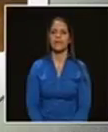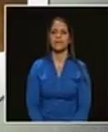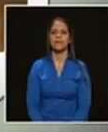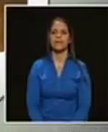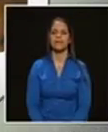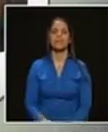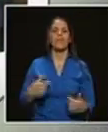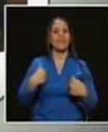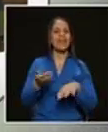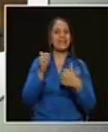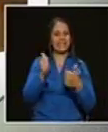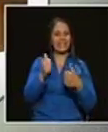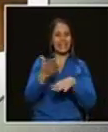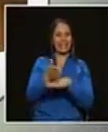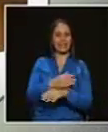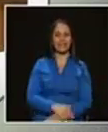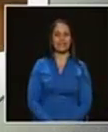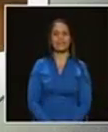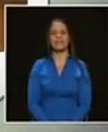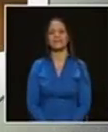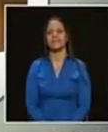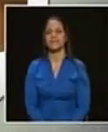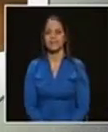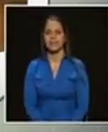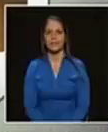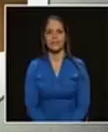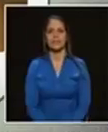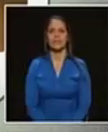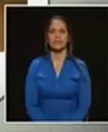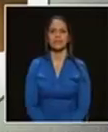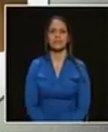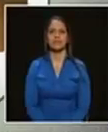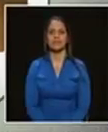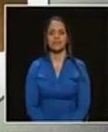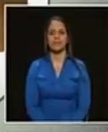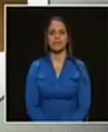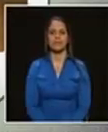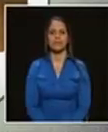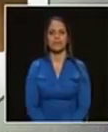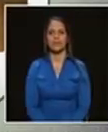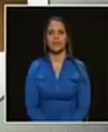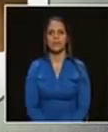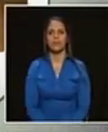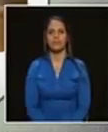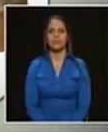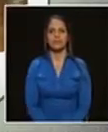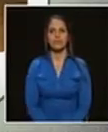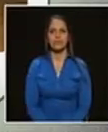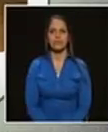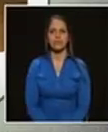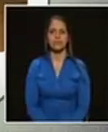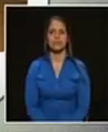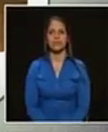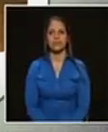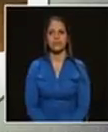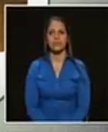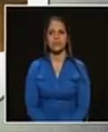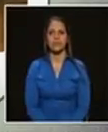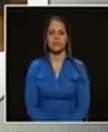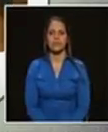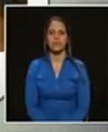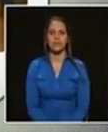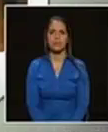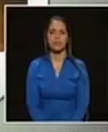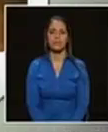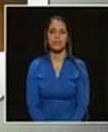lo del recuadro con intérprete de lengua de señas es excelente, me parece un apoyo muy grande que el canal está dando pues como a las personas sordas.